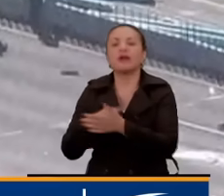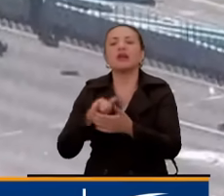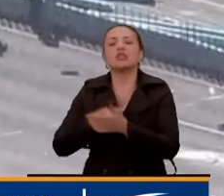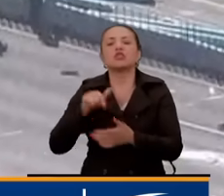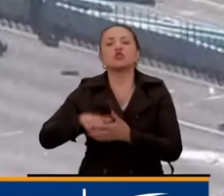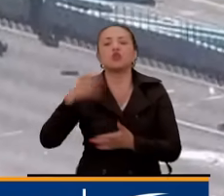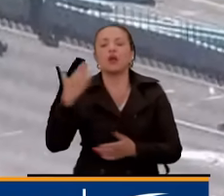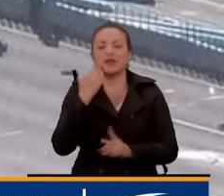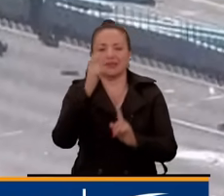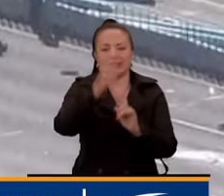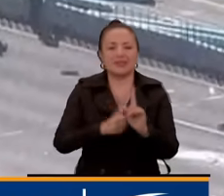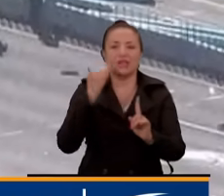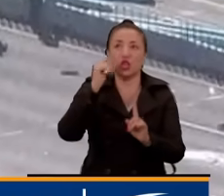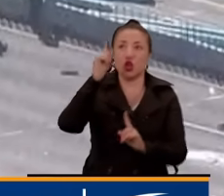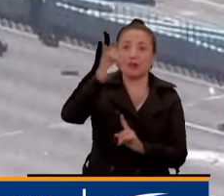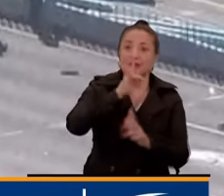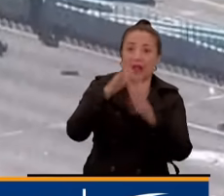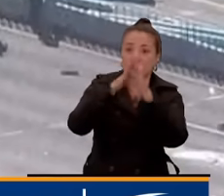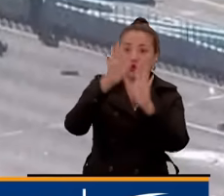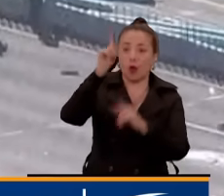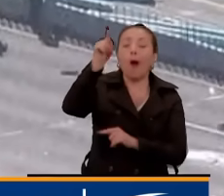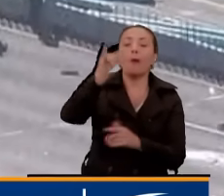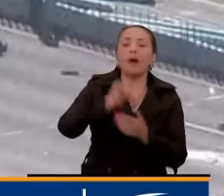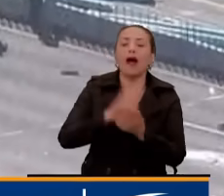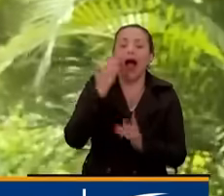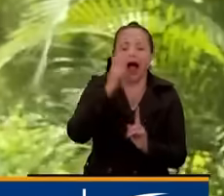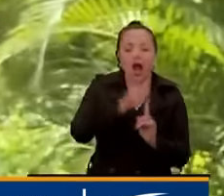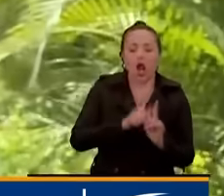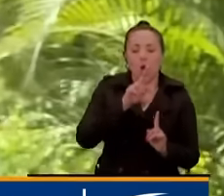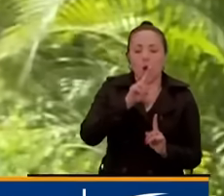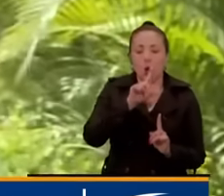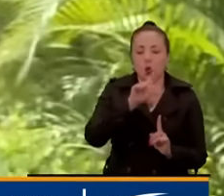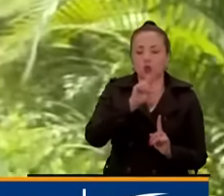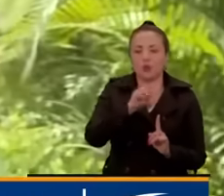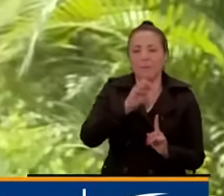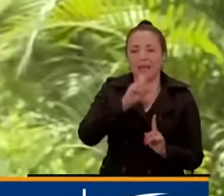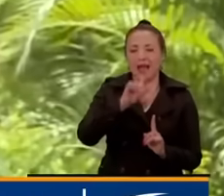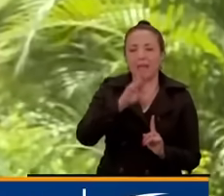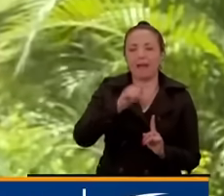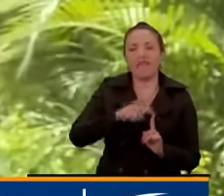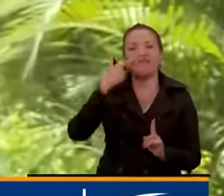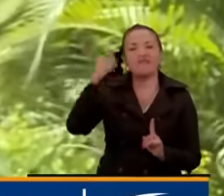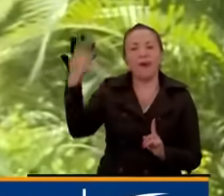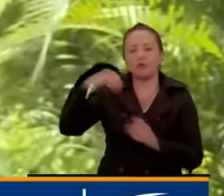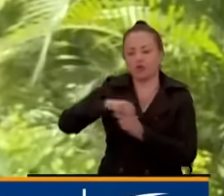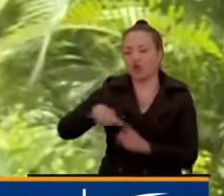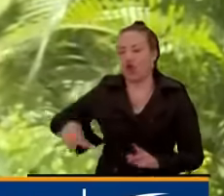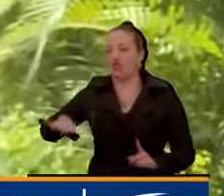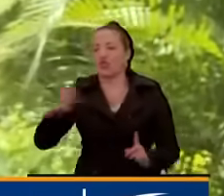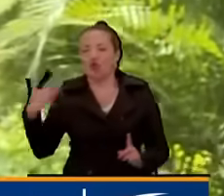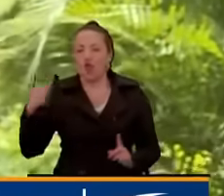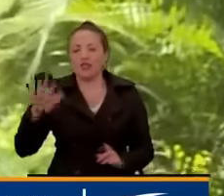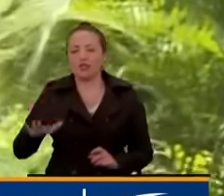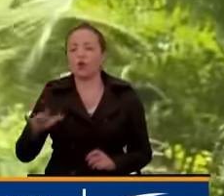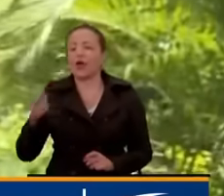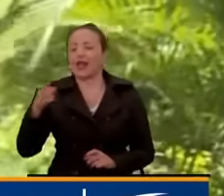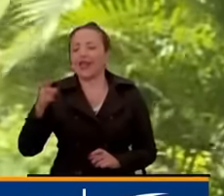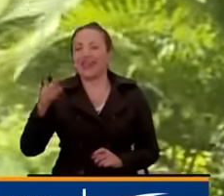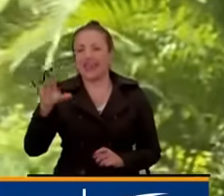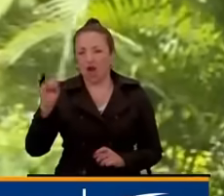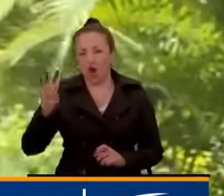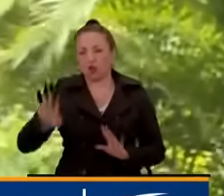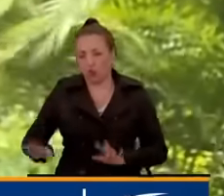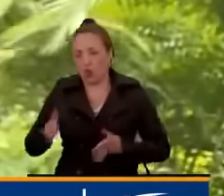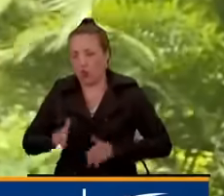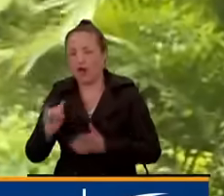está la señora Luz Melba Martínez, una reconocida comerciante del sector del Poblado en Girón. Su hija Juliana Plata Martínez y su